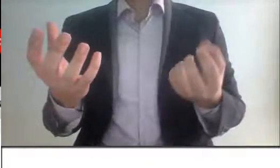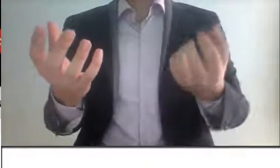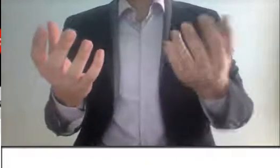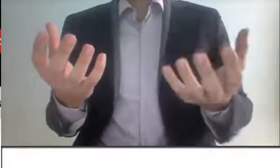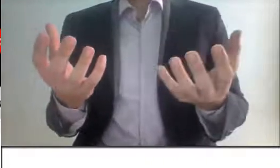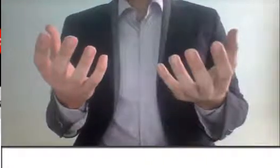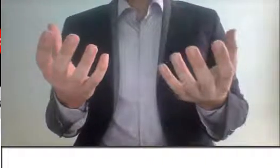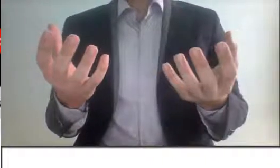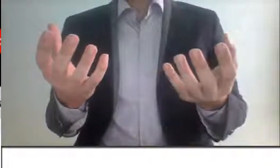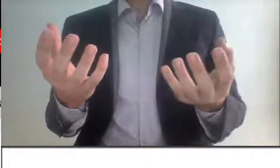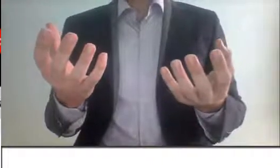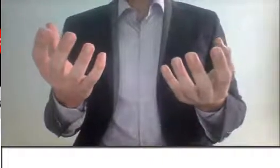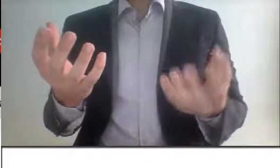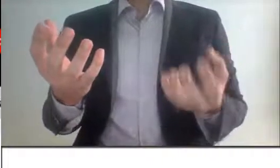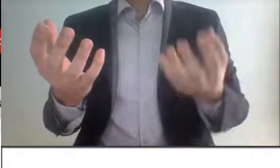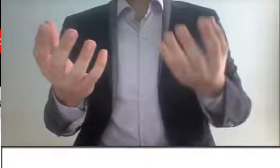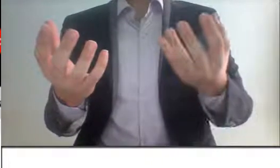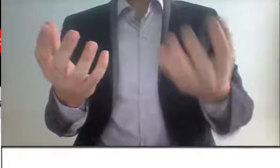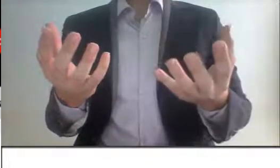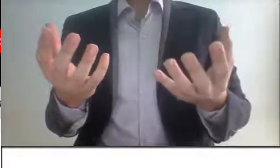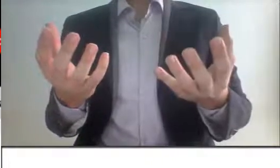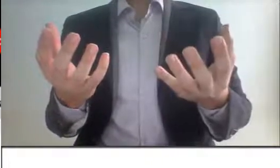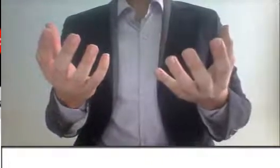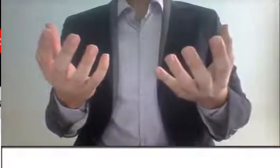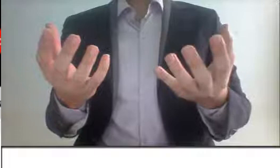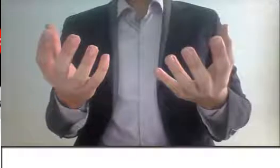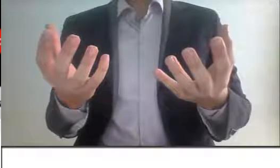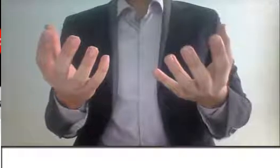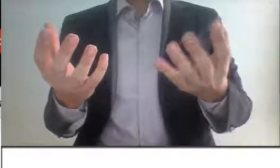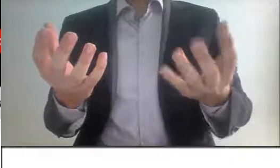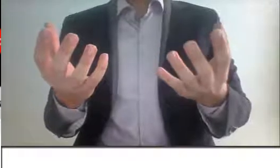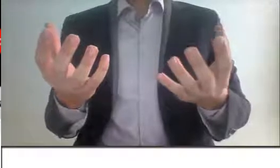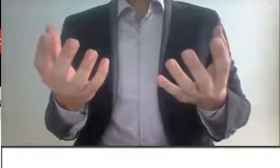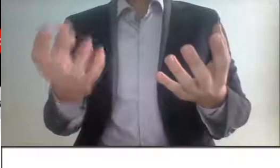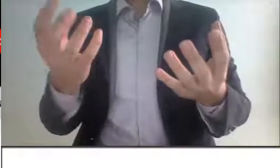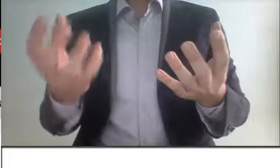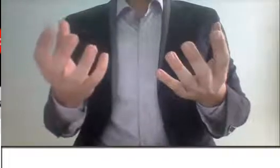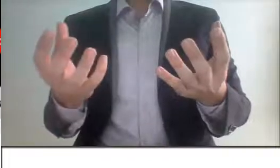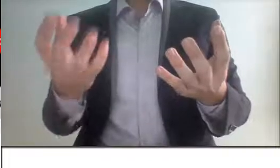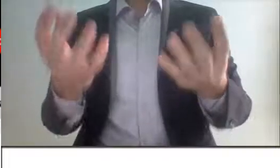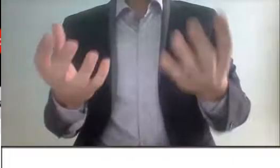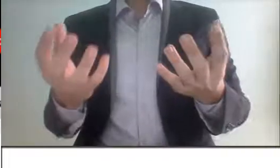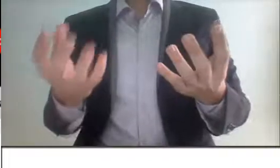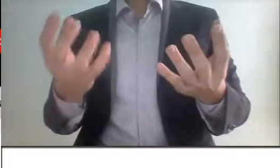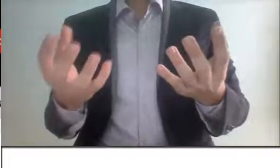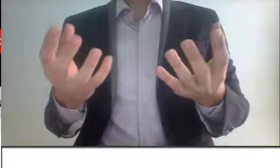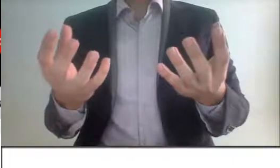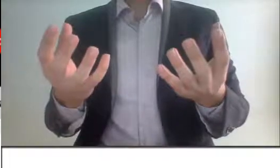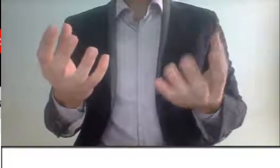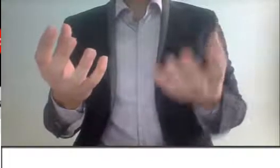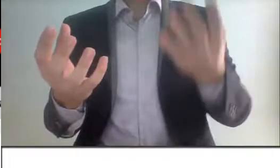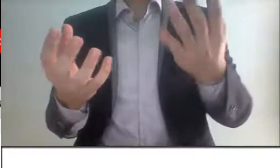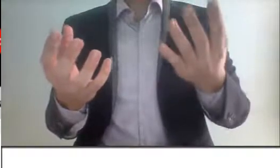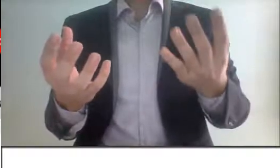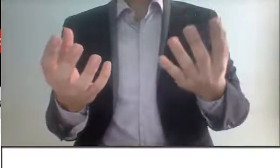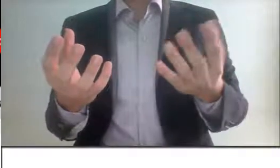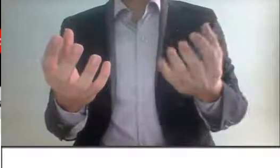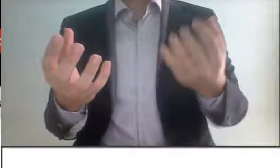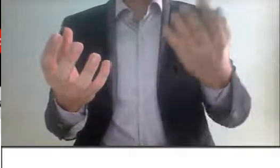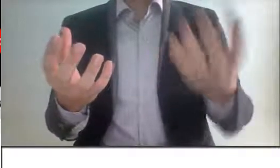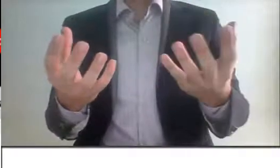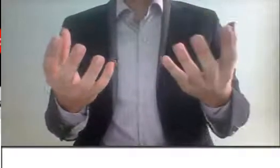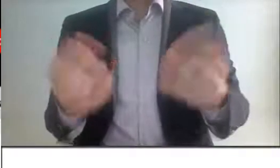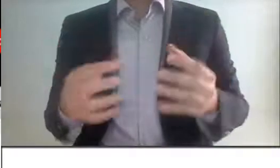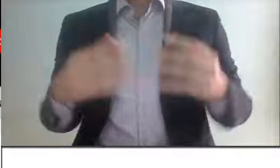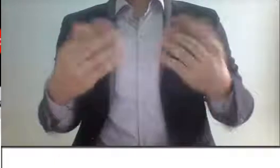el gasto de rehabilitación de esta planta se gastaron otros 200 millones de dólares. Aunado a esto, hay que destacar algo, que